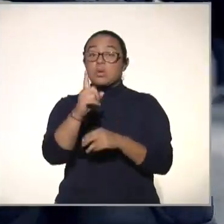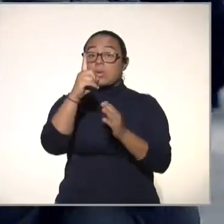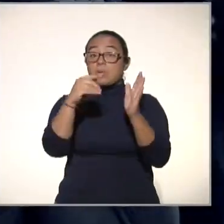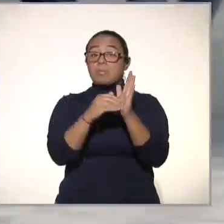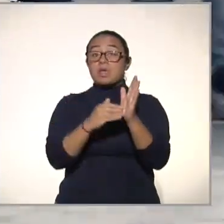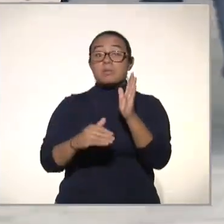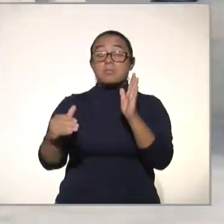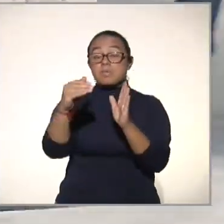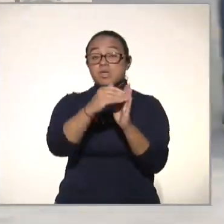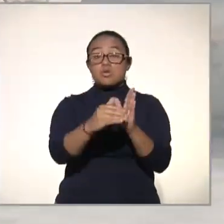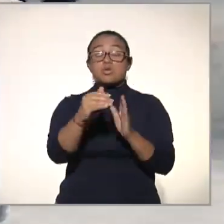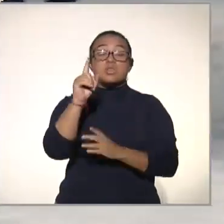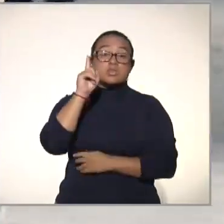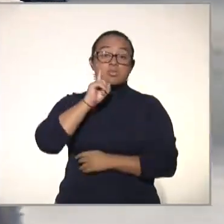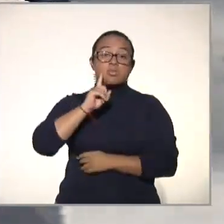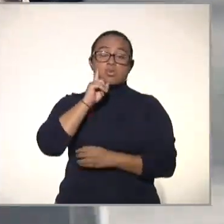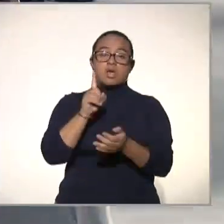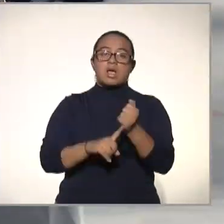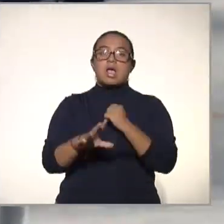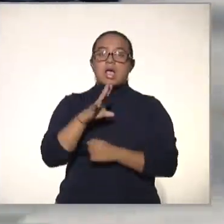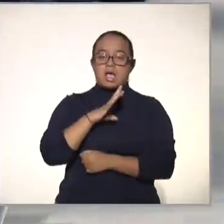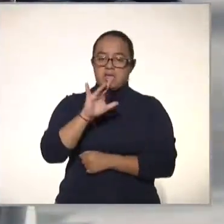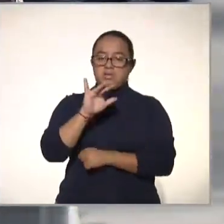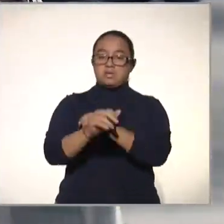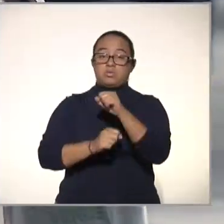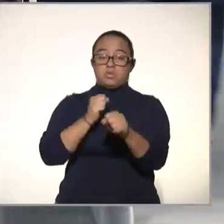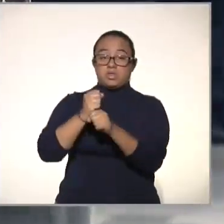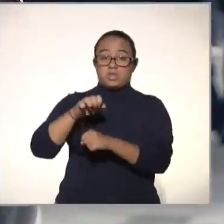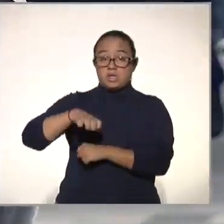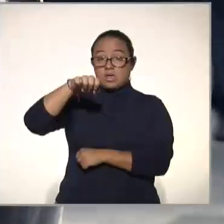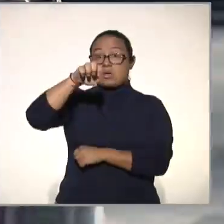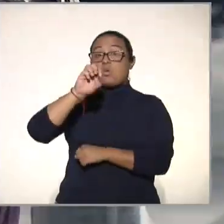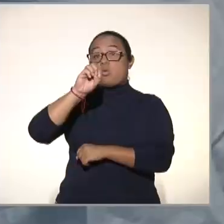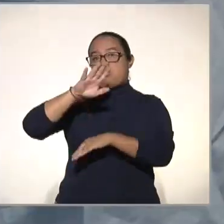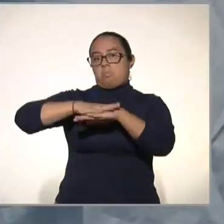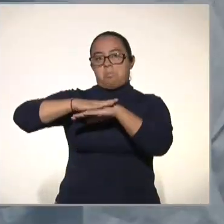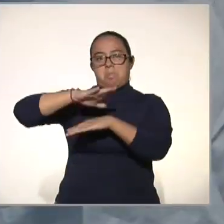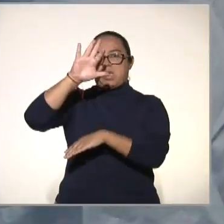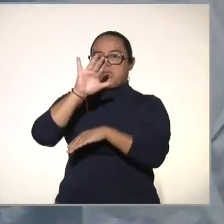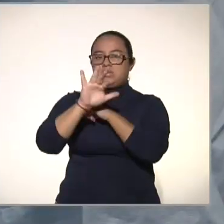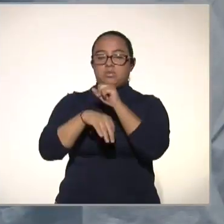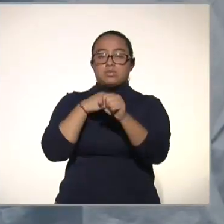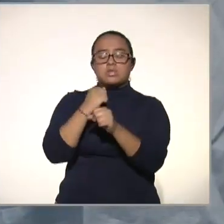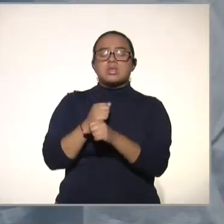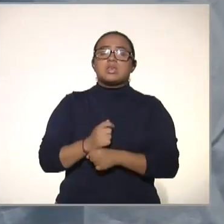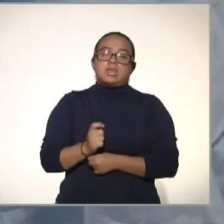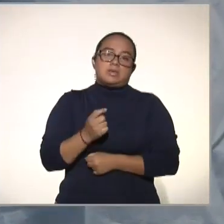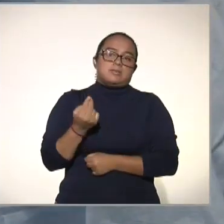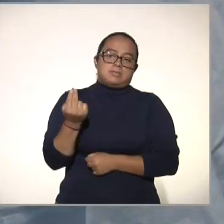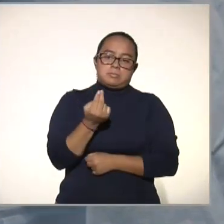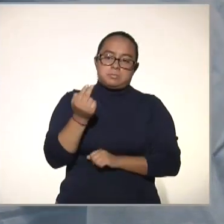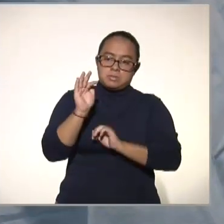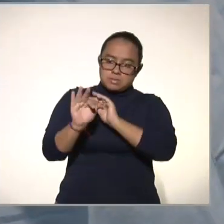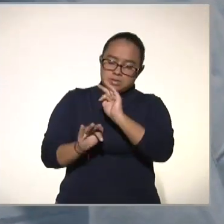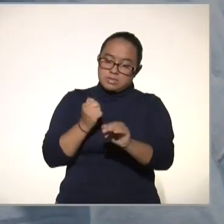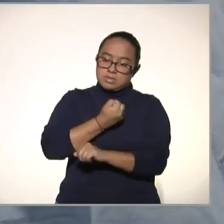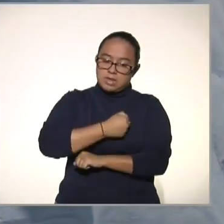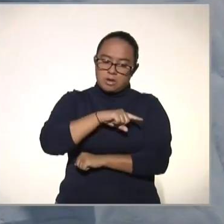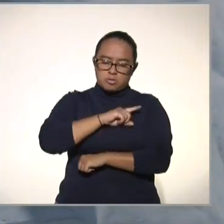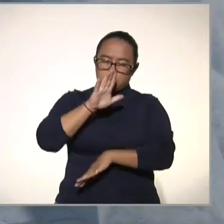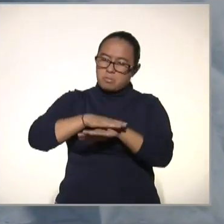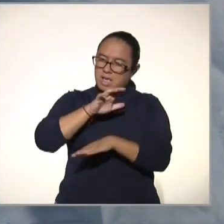1.000 millones de mujeres con 50 años de edad o más, lo que implicará tratamientos de salud